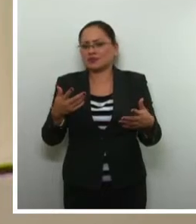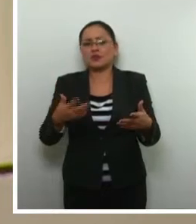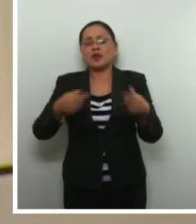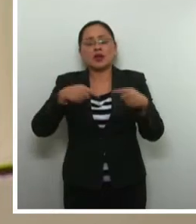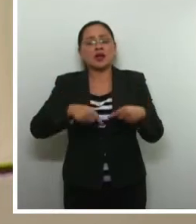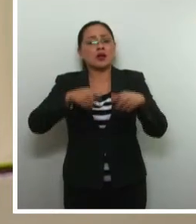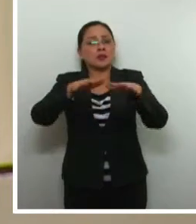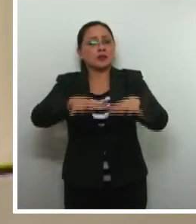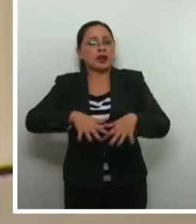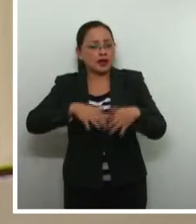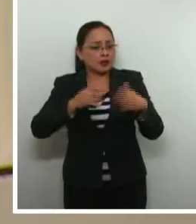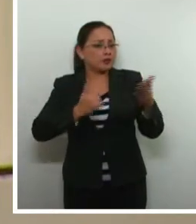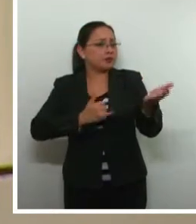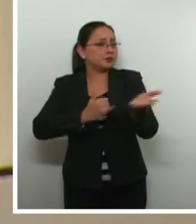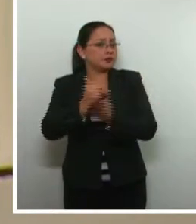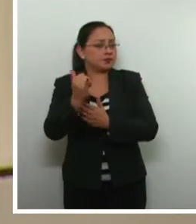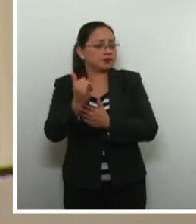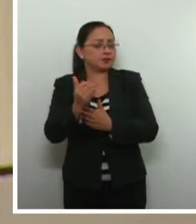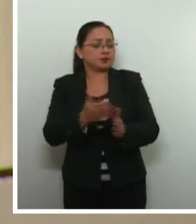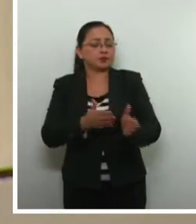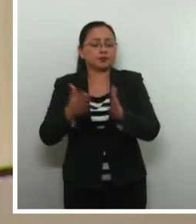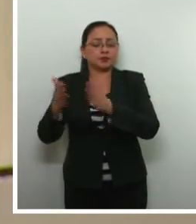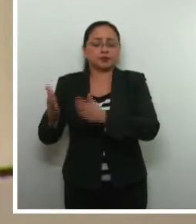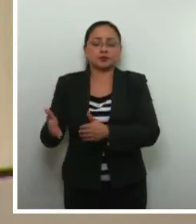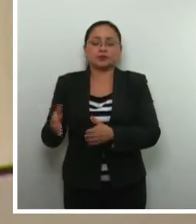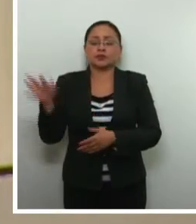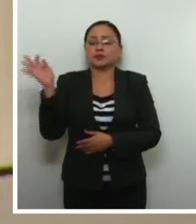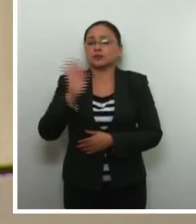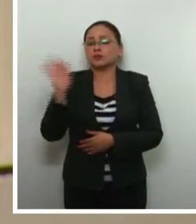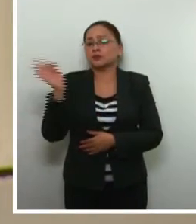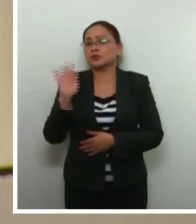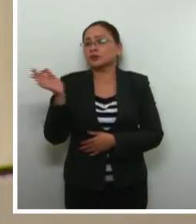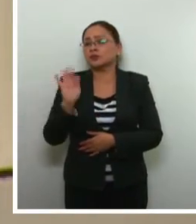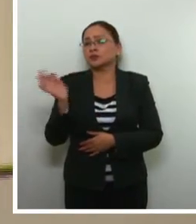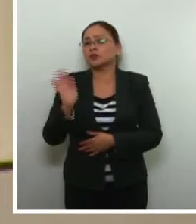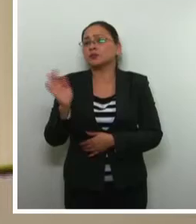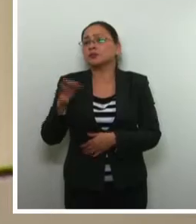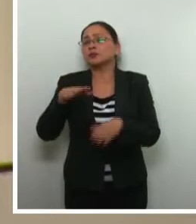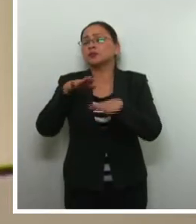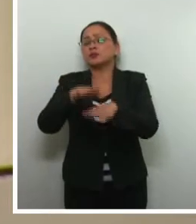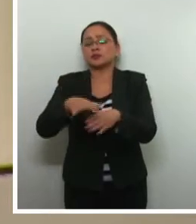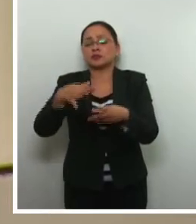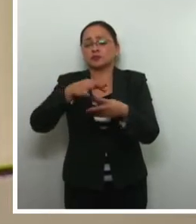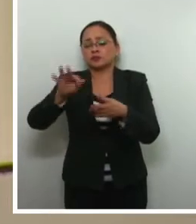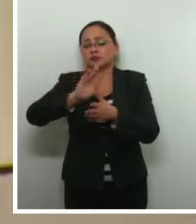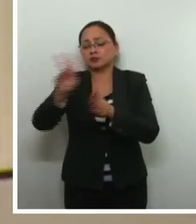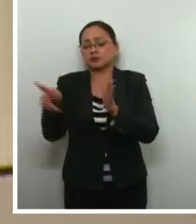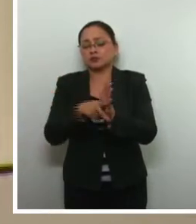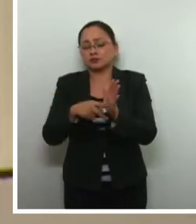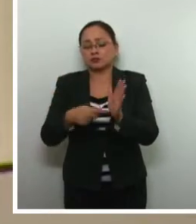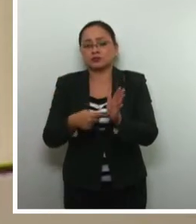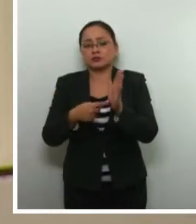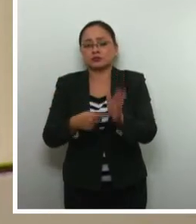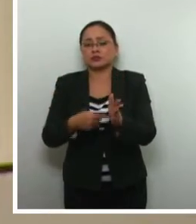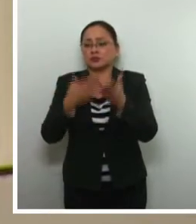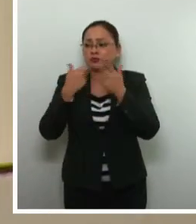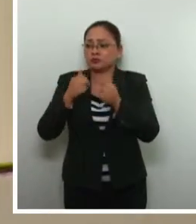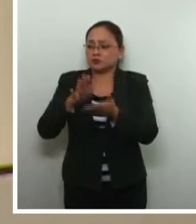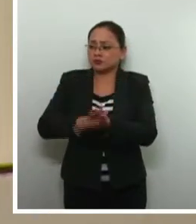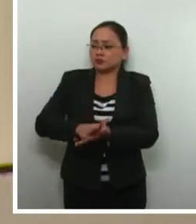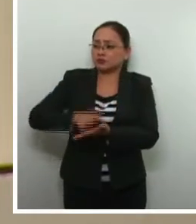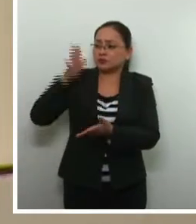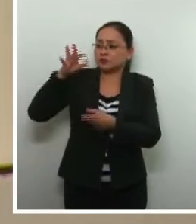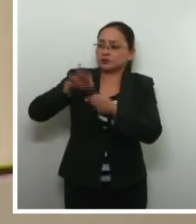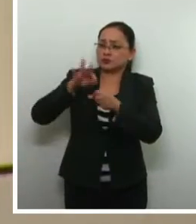el que decide. En el caso de las reservas que no alcanzaron la